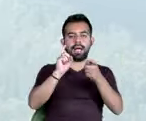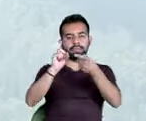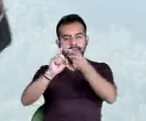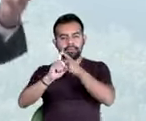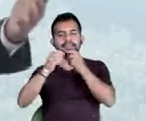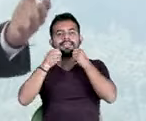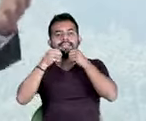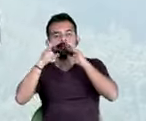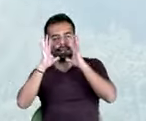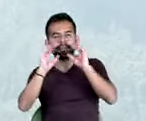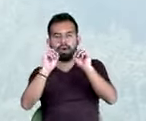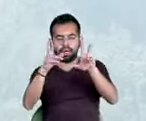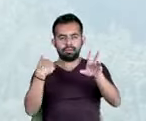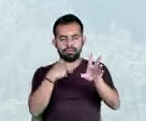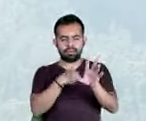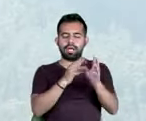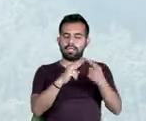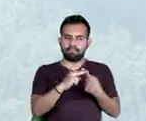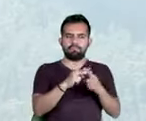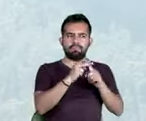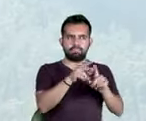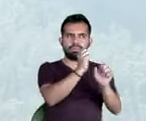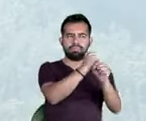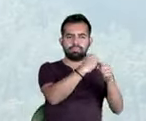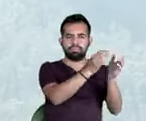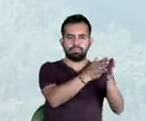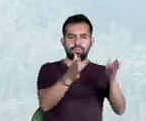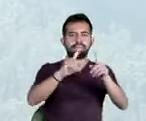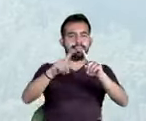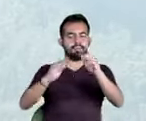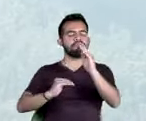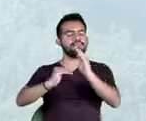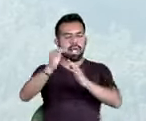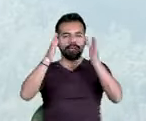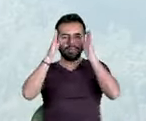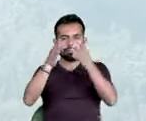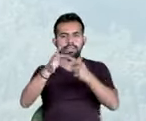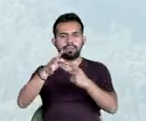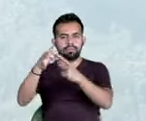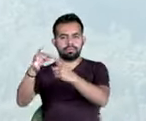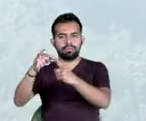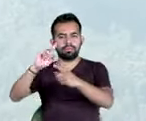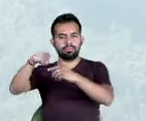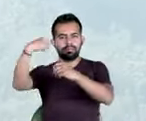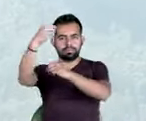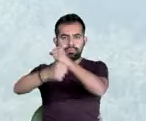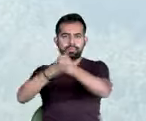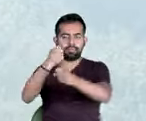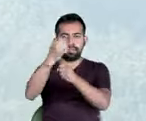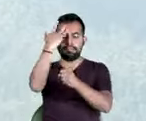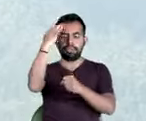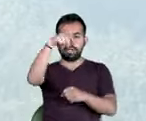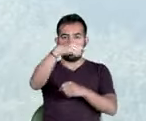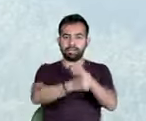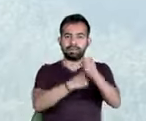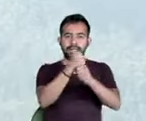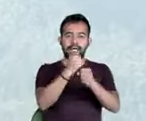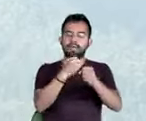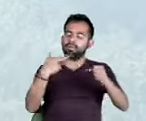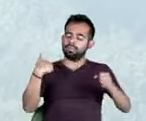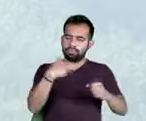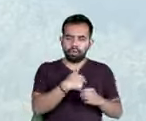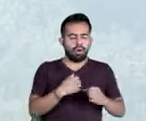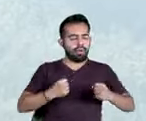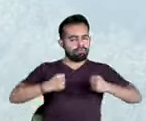extendido, hay un presupuesto que está comprometido y que restringe mucho nuestras capacidades de que en este año vayamos con toda la fuerza y